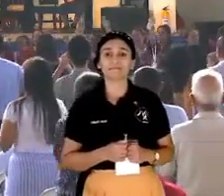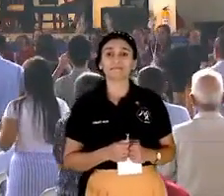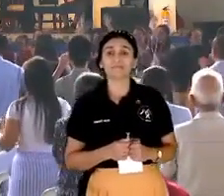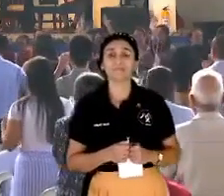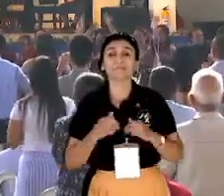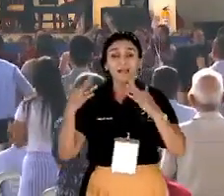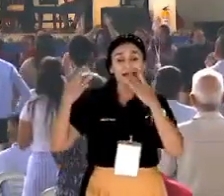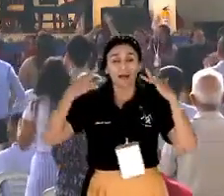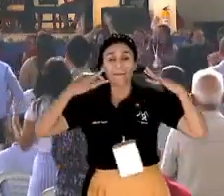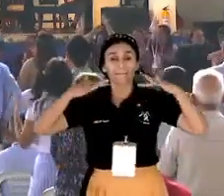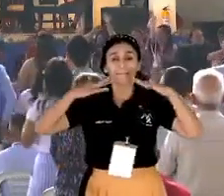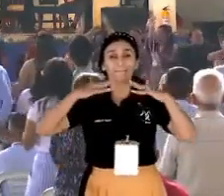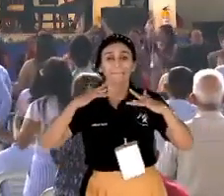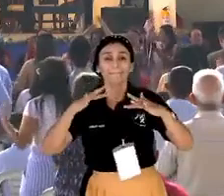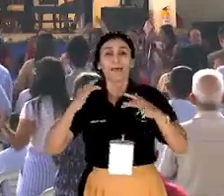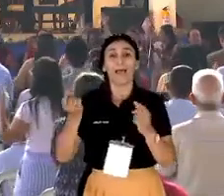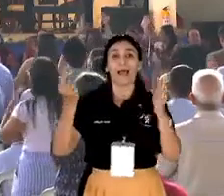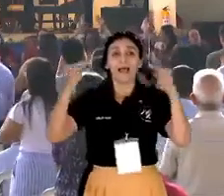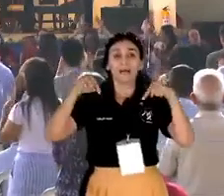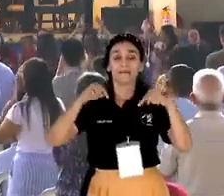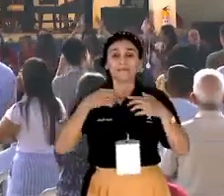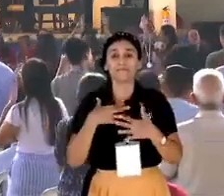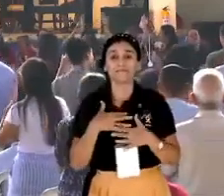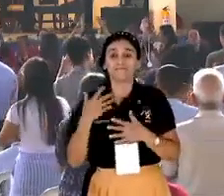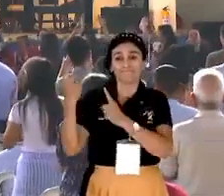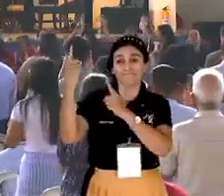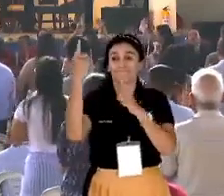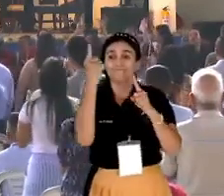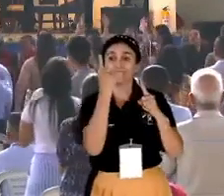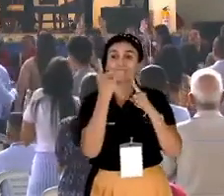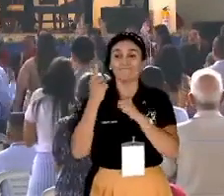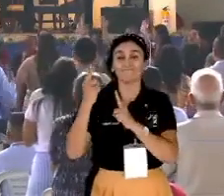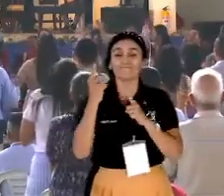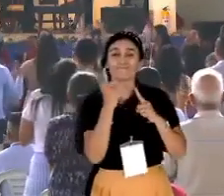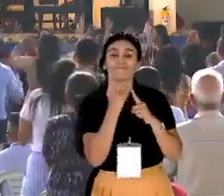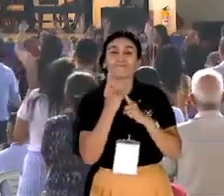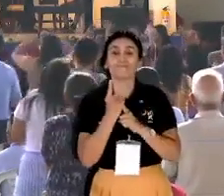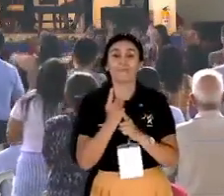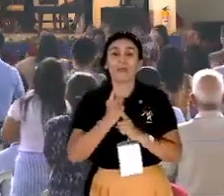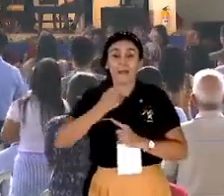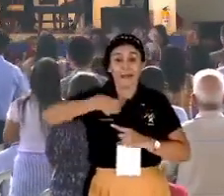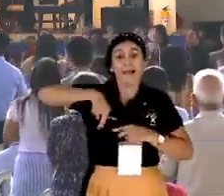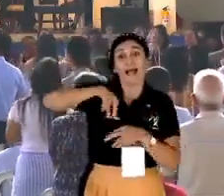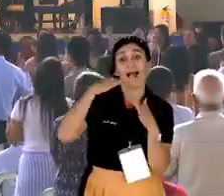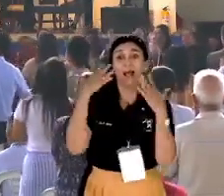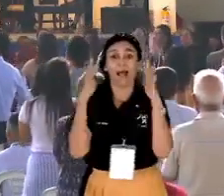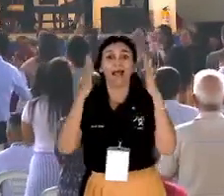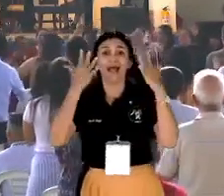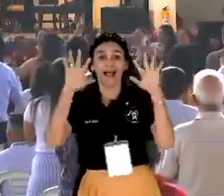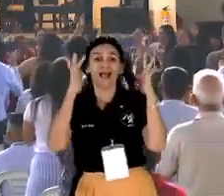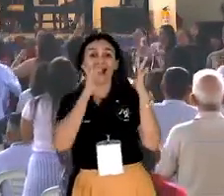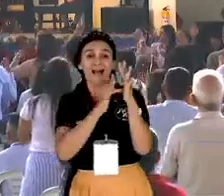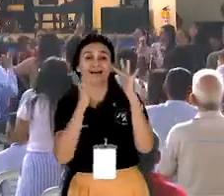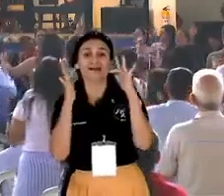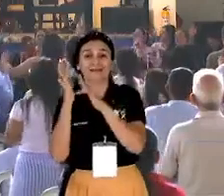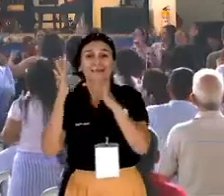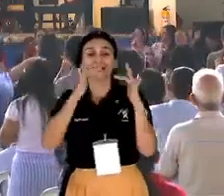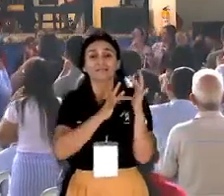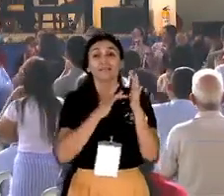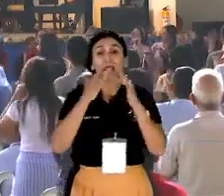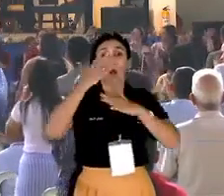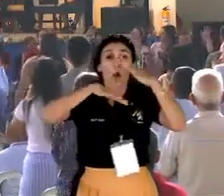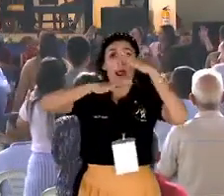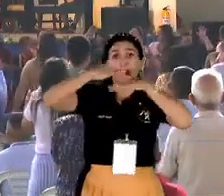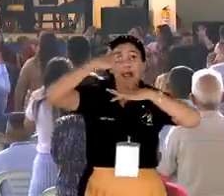fiesta, es Cristo que va. Dilo otra vez. Estamos de fiesta con Jesús.